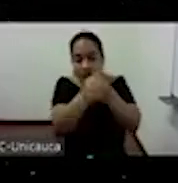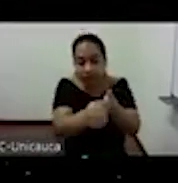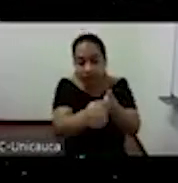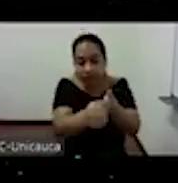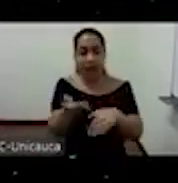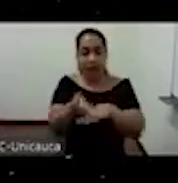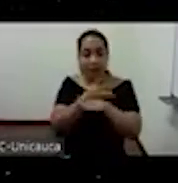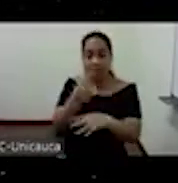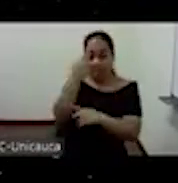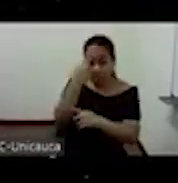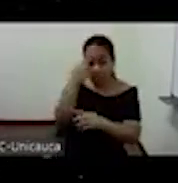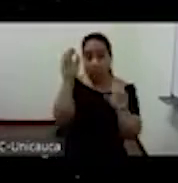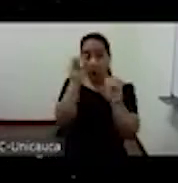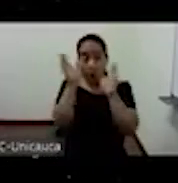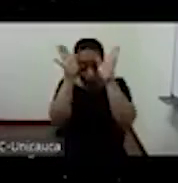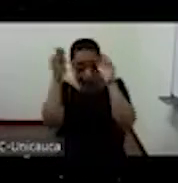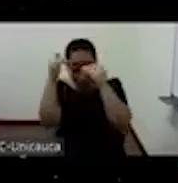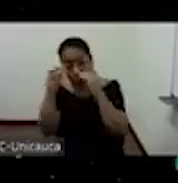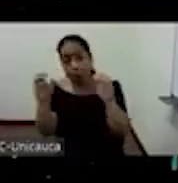preestablecidas, o porque son